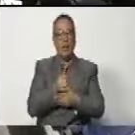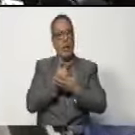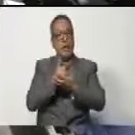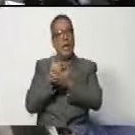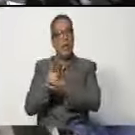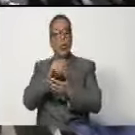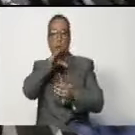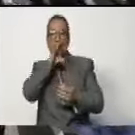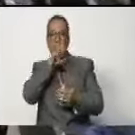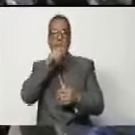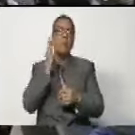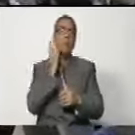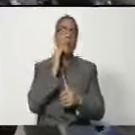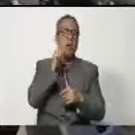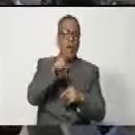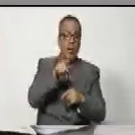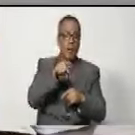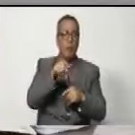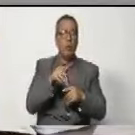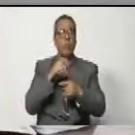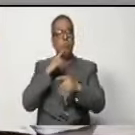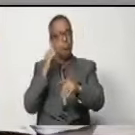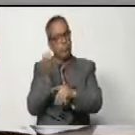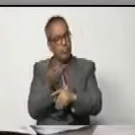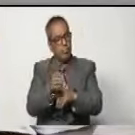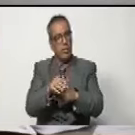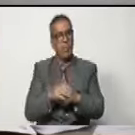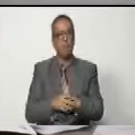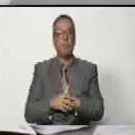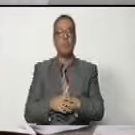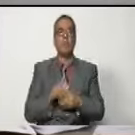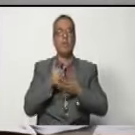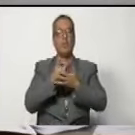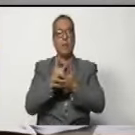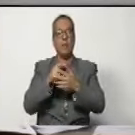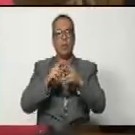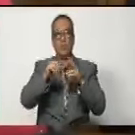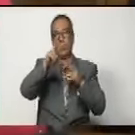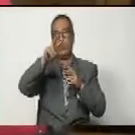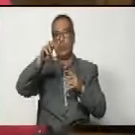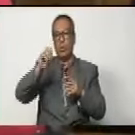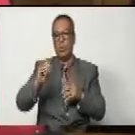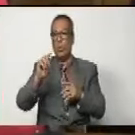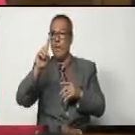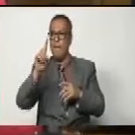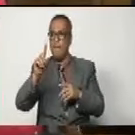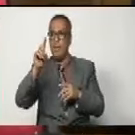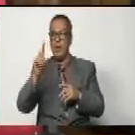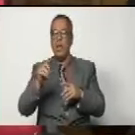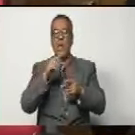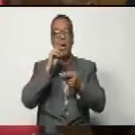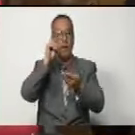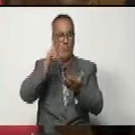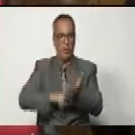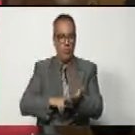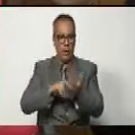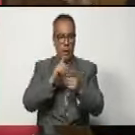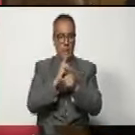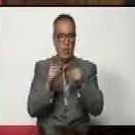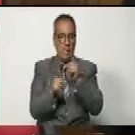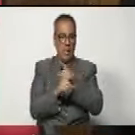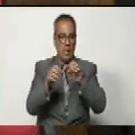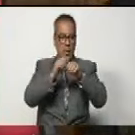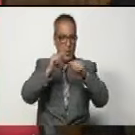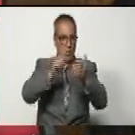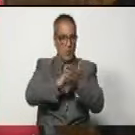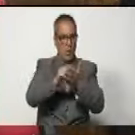Es todo, vicepresidente. En consideración. Aprobado. Siguiente. Ducentésimo vigésimo primero. Se sugiere aprobar sin modificación el